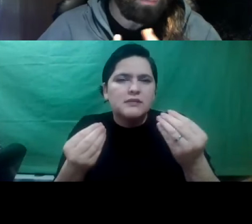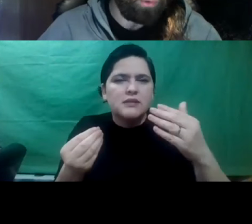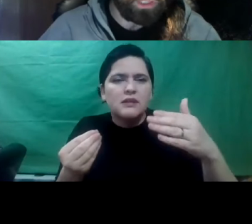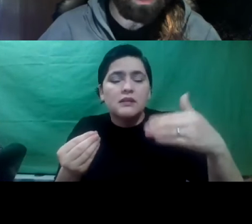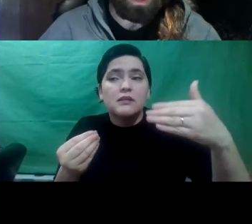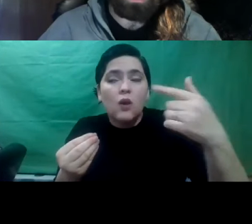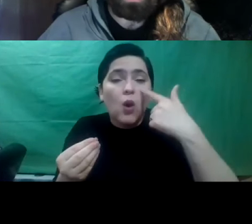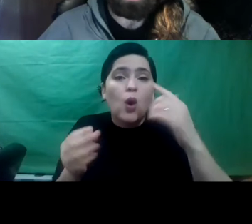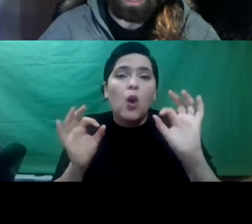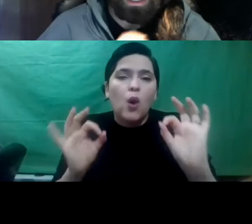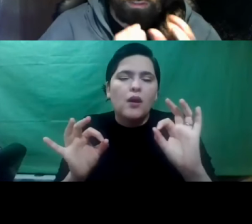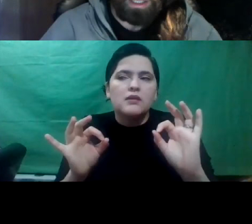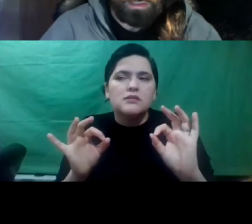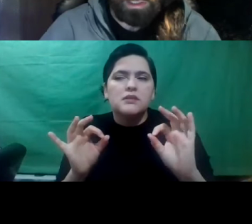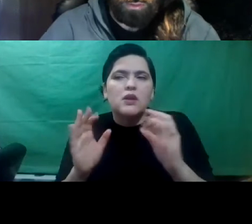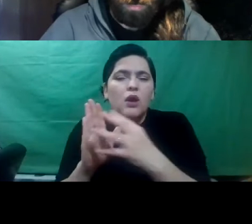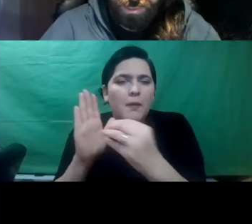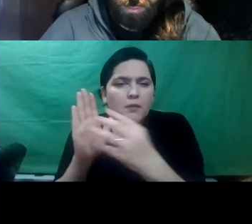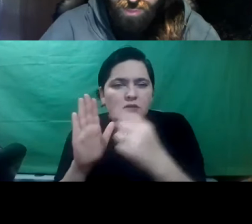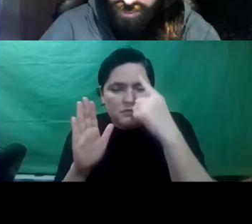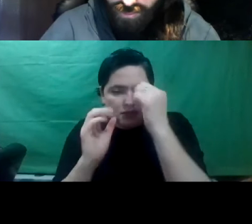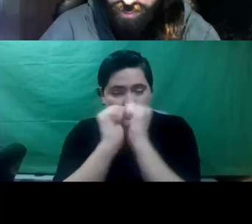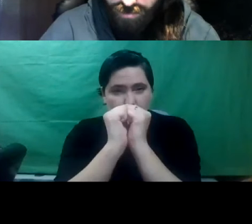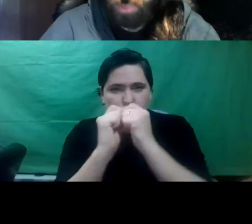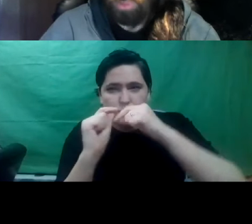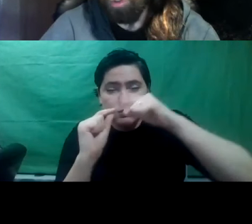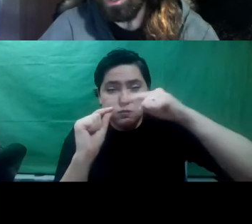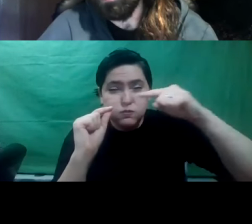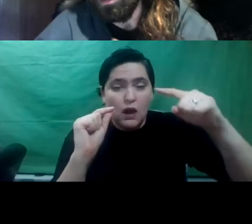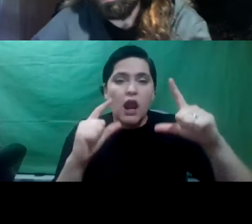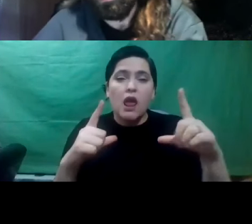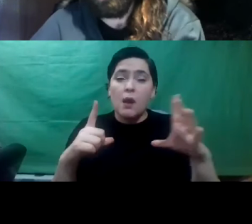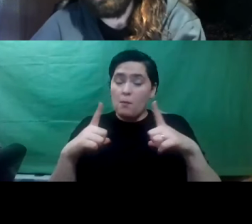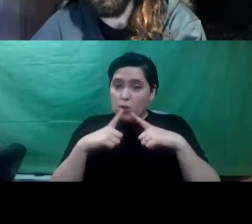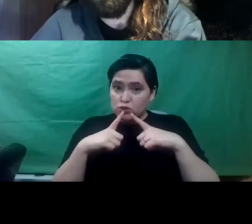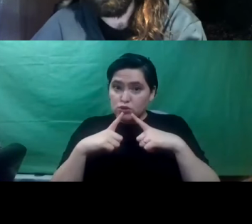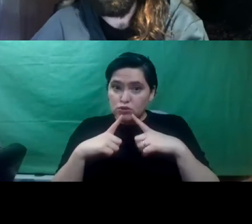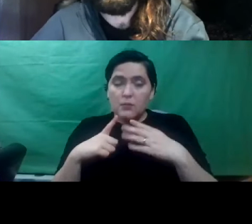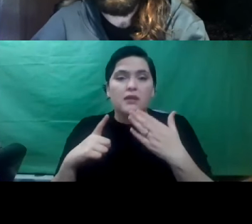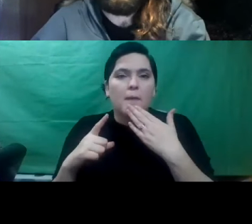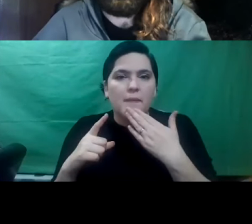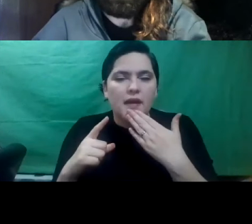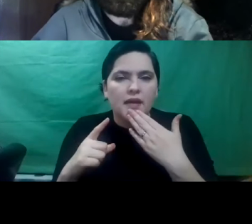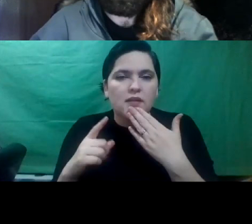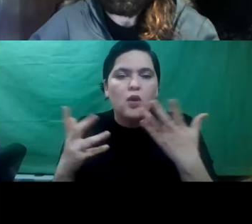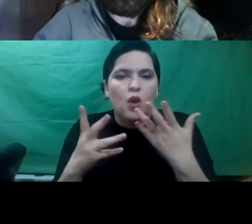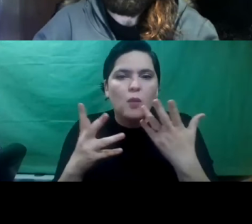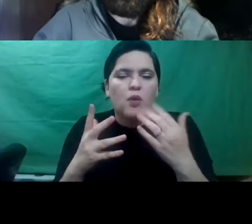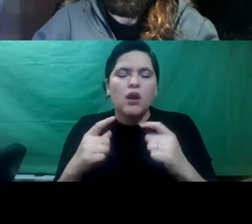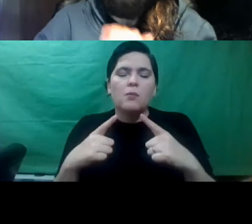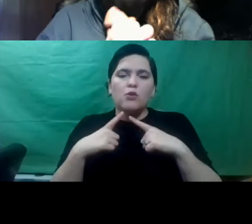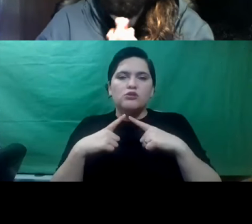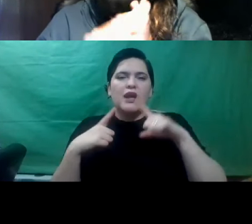o de reproducir más bien tanto la actividad del cerebro en placebo, en estado de reposo, como la actividad del cerebro en estado de reposo con LSD.